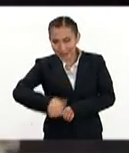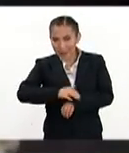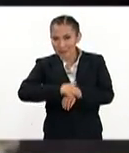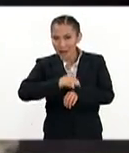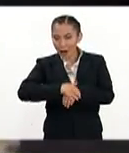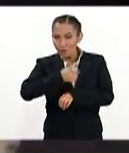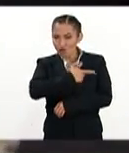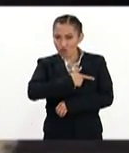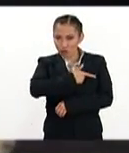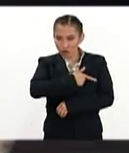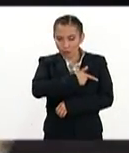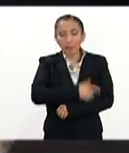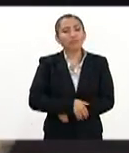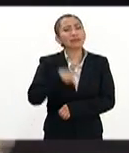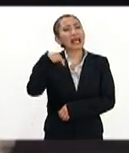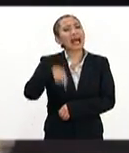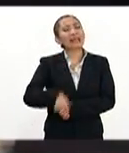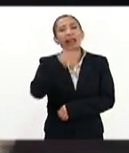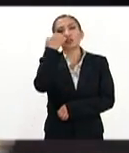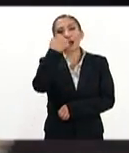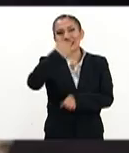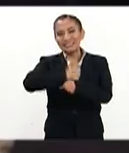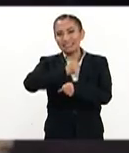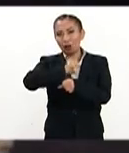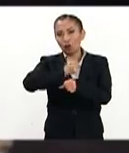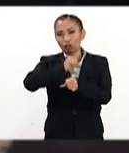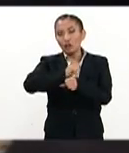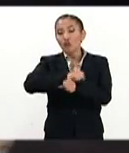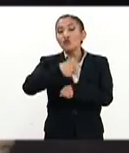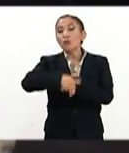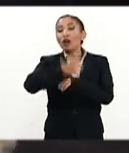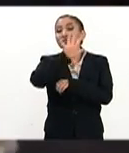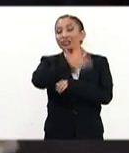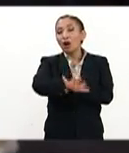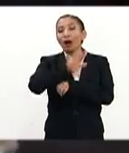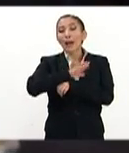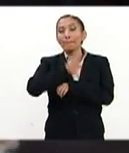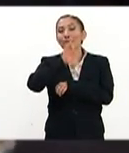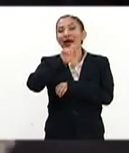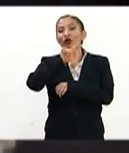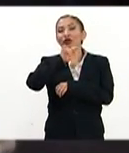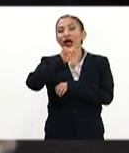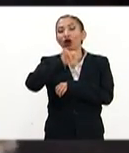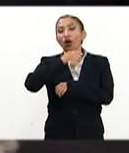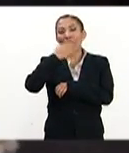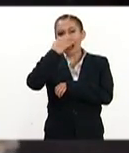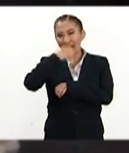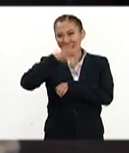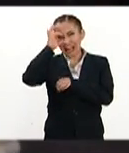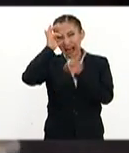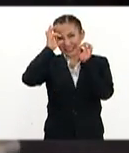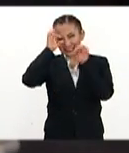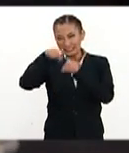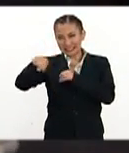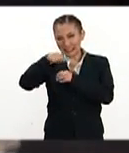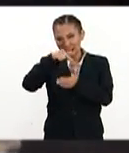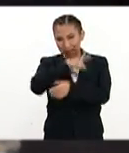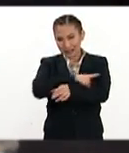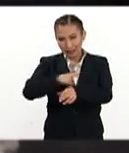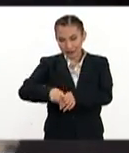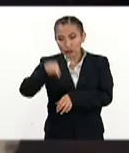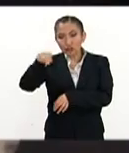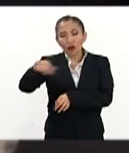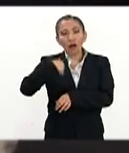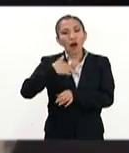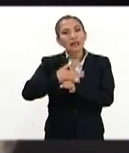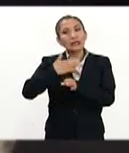Día. Un gusto saludarlos. Pues yo me encuentro en la escuela secundaria de una número 5 en la delegación Venustiano Carranza, en donde te comento que este día al menos